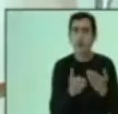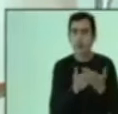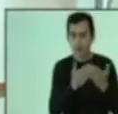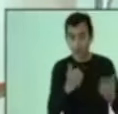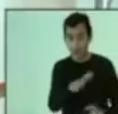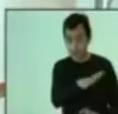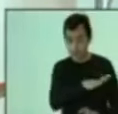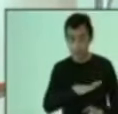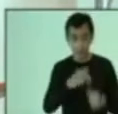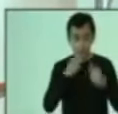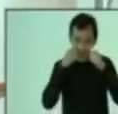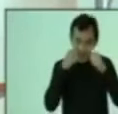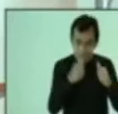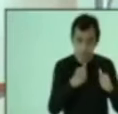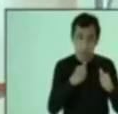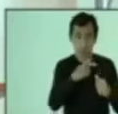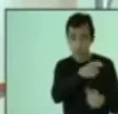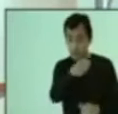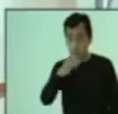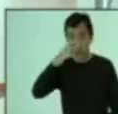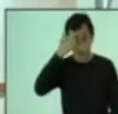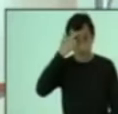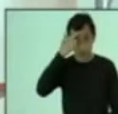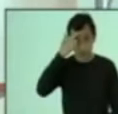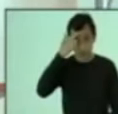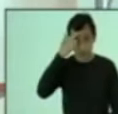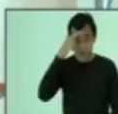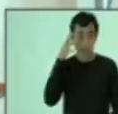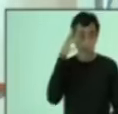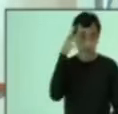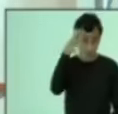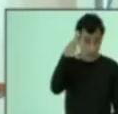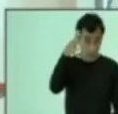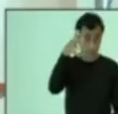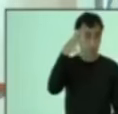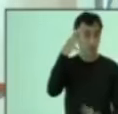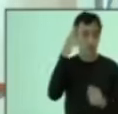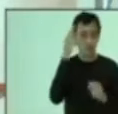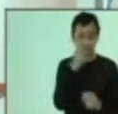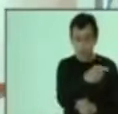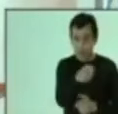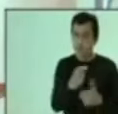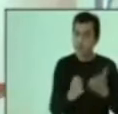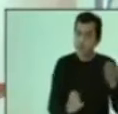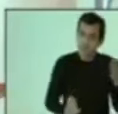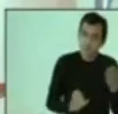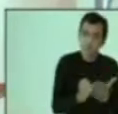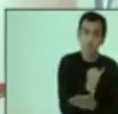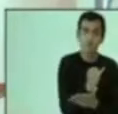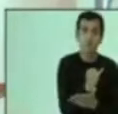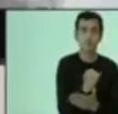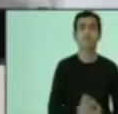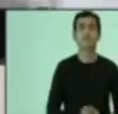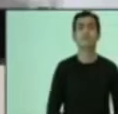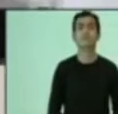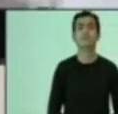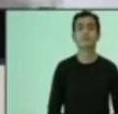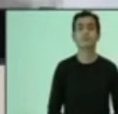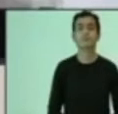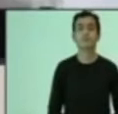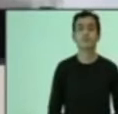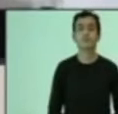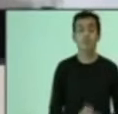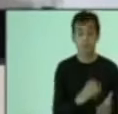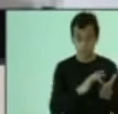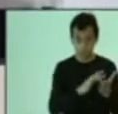recuerden a todos los coatzintecos que el futuro está en sus manos. Muchas gracias,